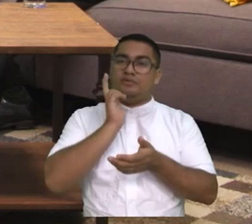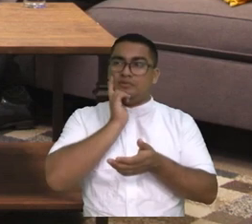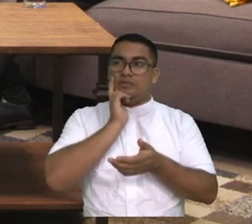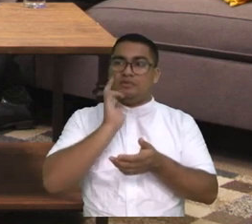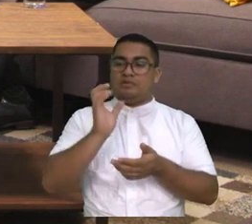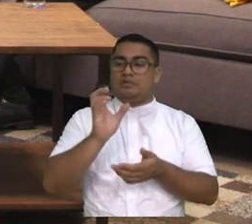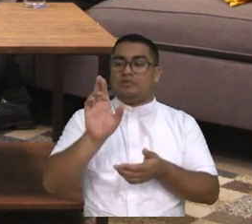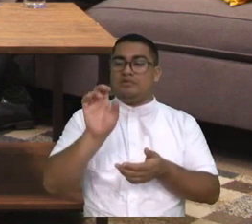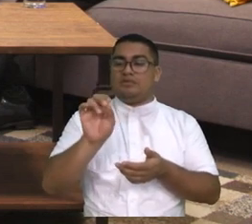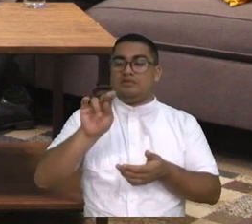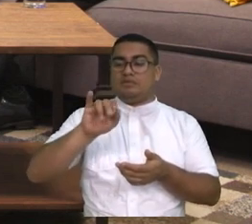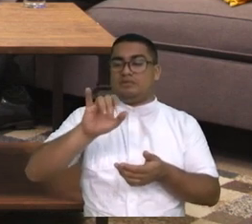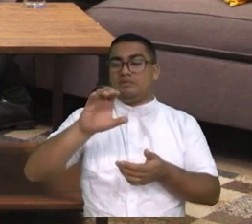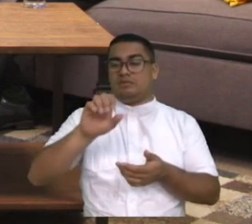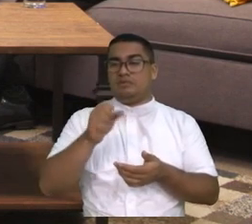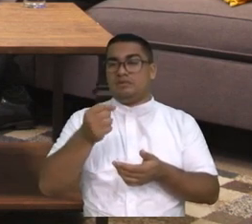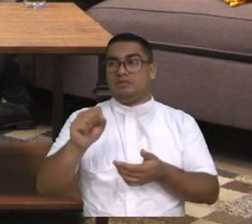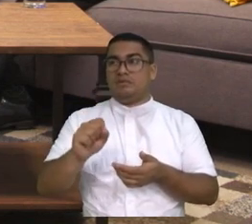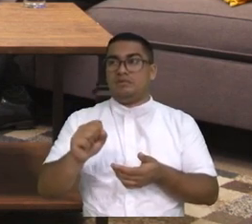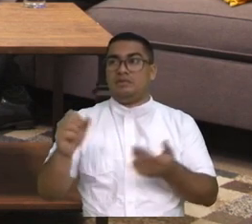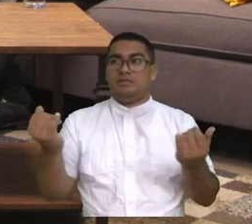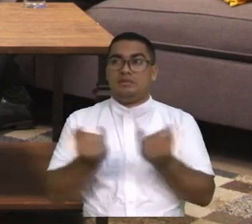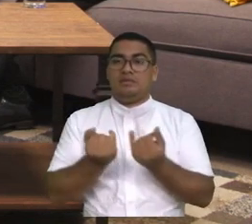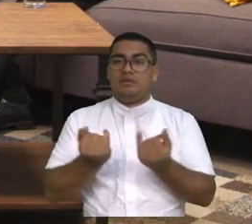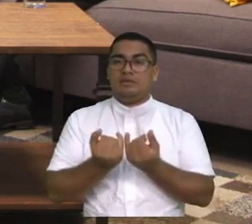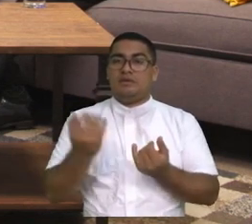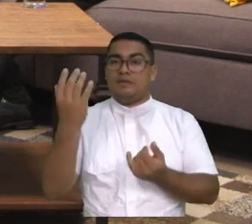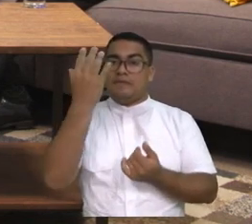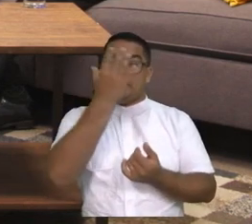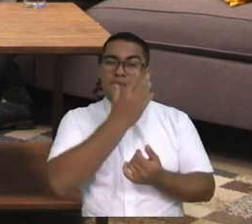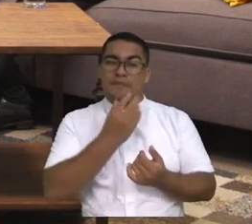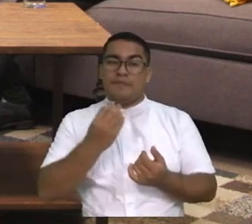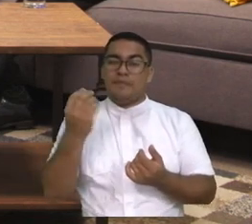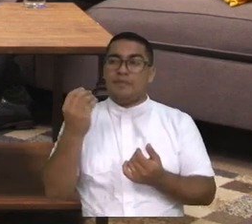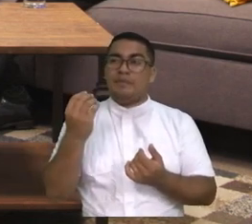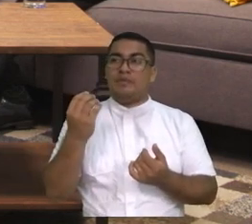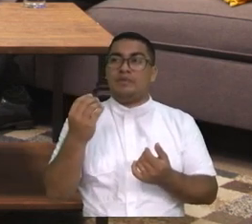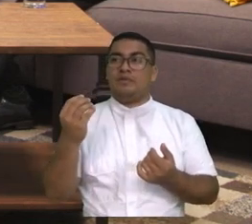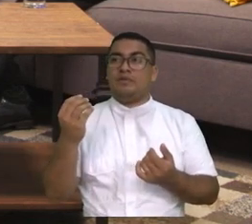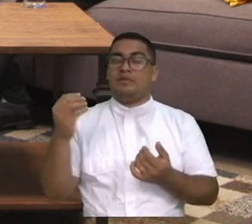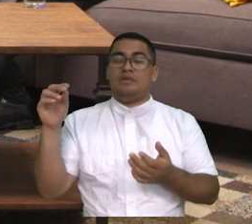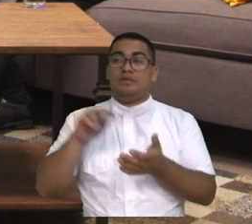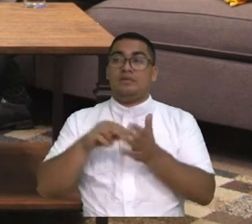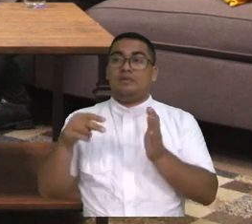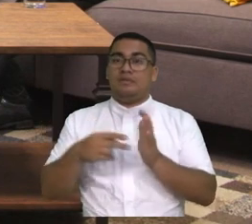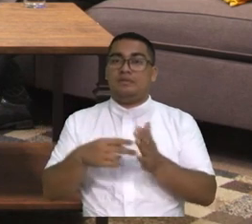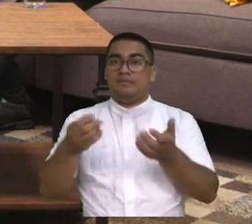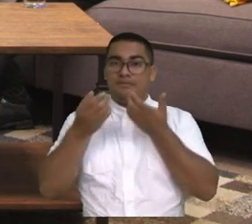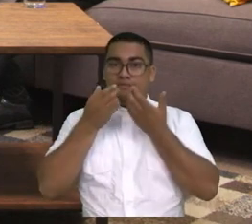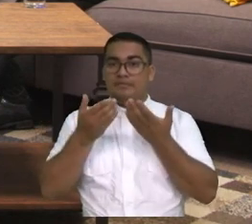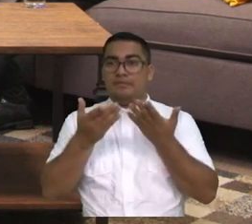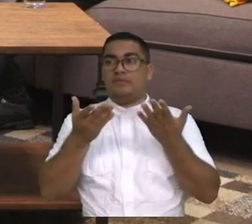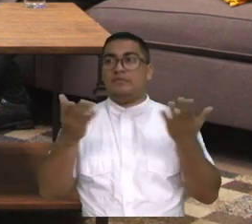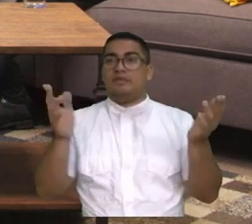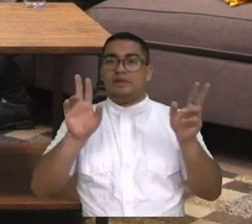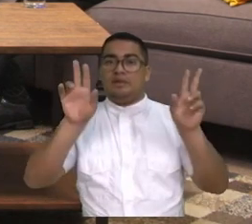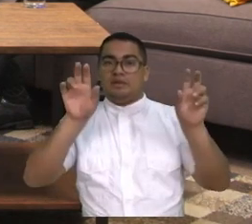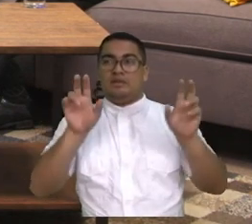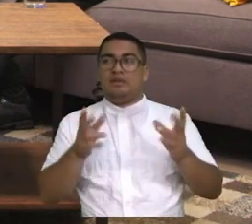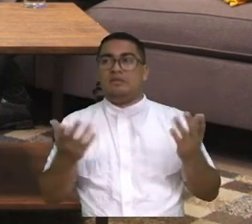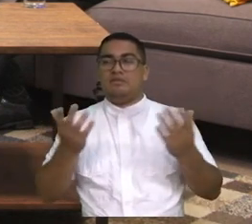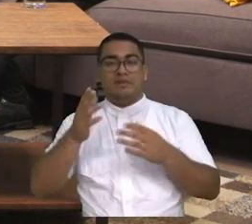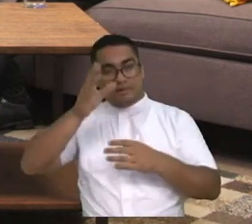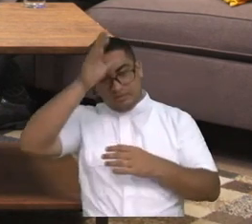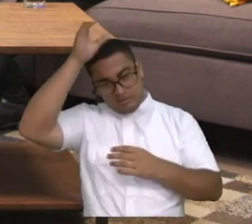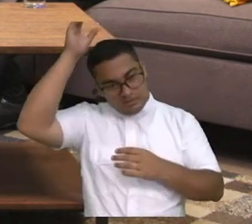de Darío eran impregnadas de un preciosismo. No solo te contaba la noticia, sino que la mezclaba con mitología griega, con